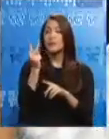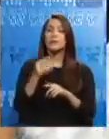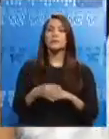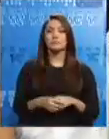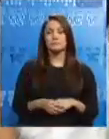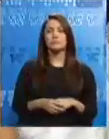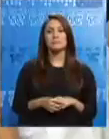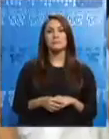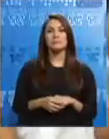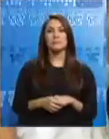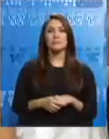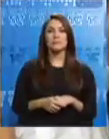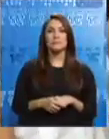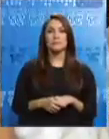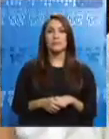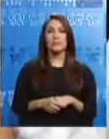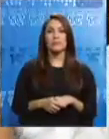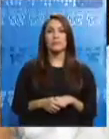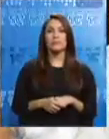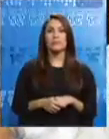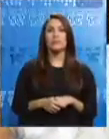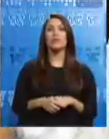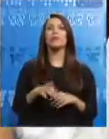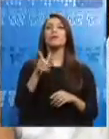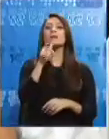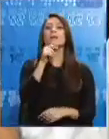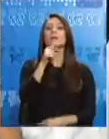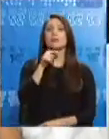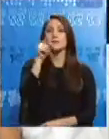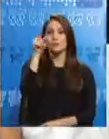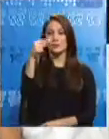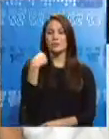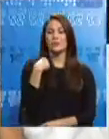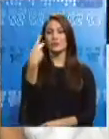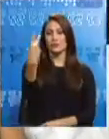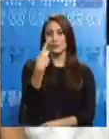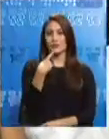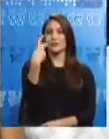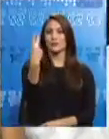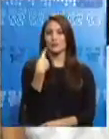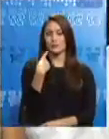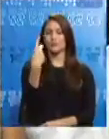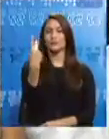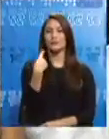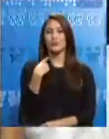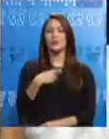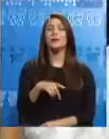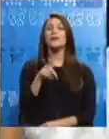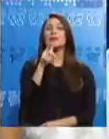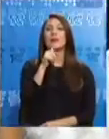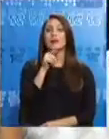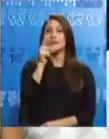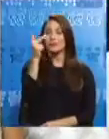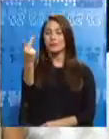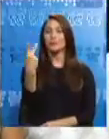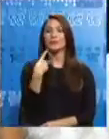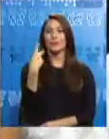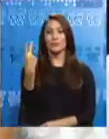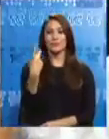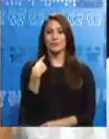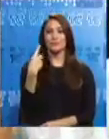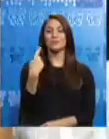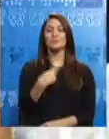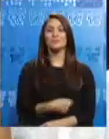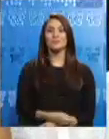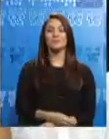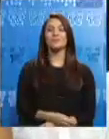el asunto es entre usted y yo, señor Lasso. El asunto es entre usted y yo.